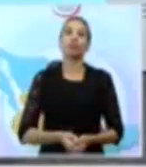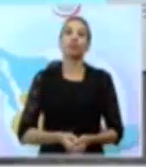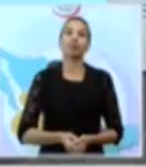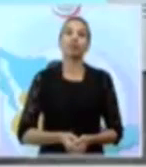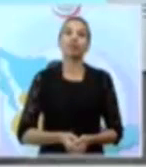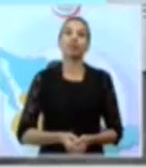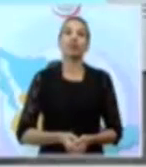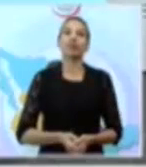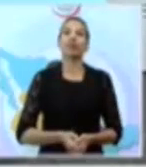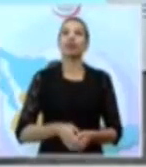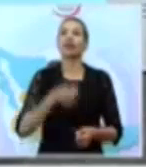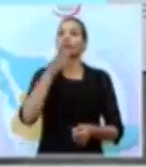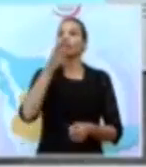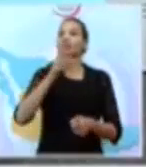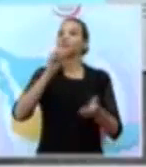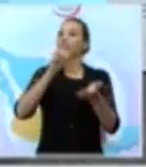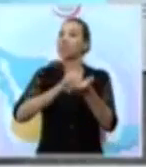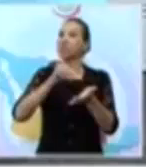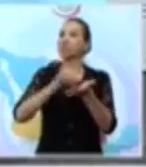aquí dice aún persiste.